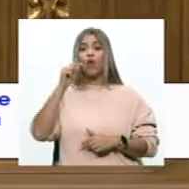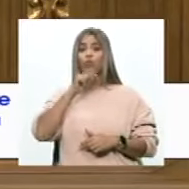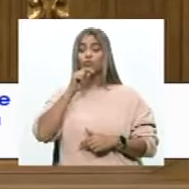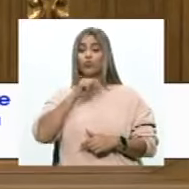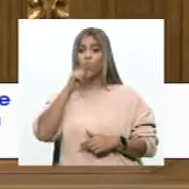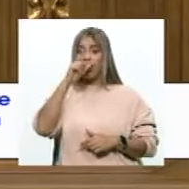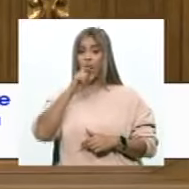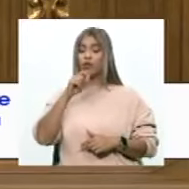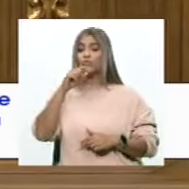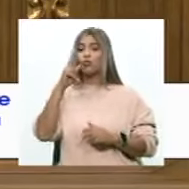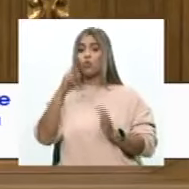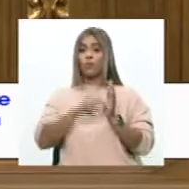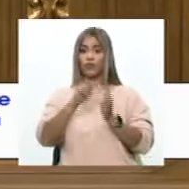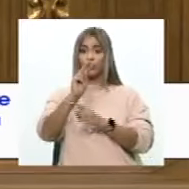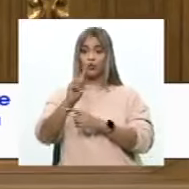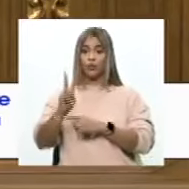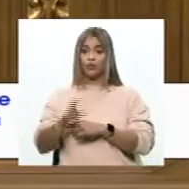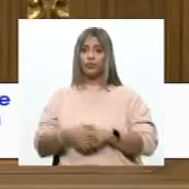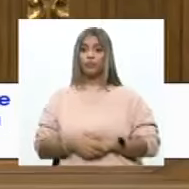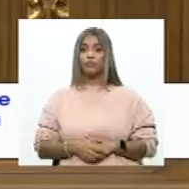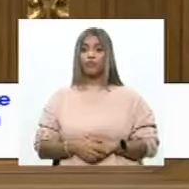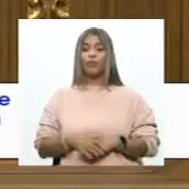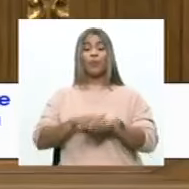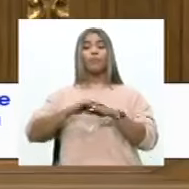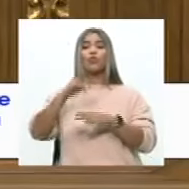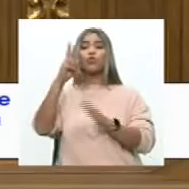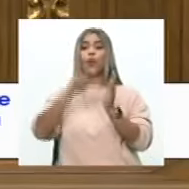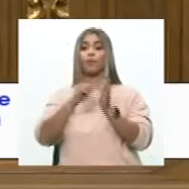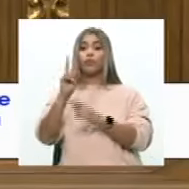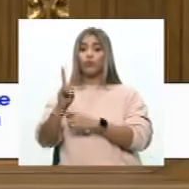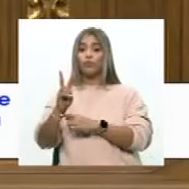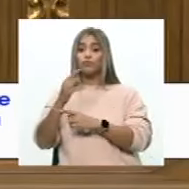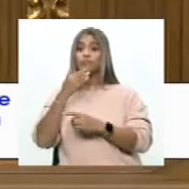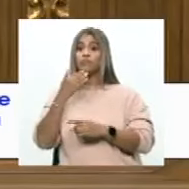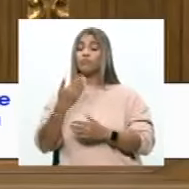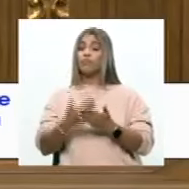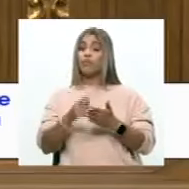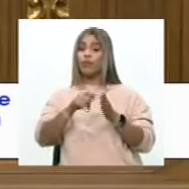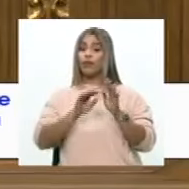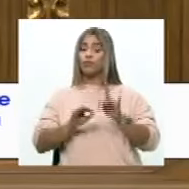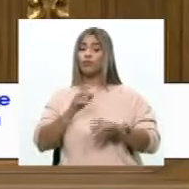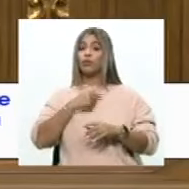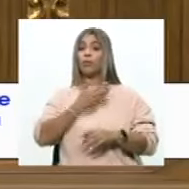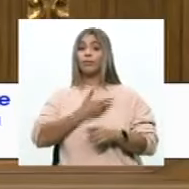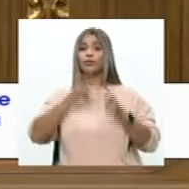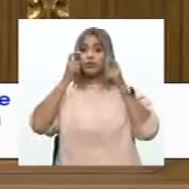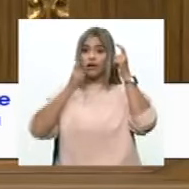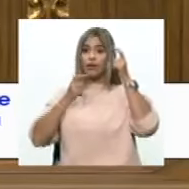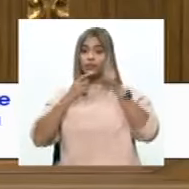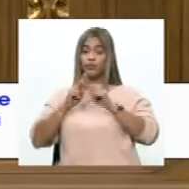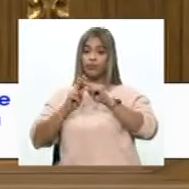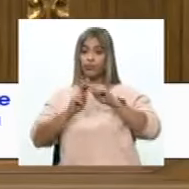octubre del 2002, expedido por el comandante presidente Hugo Chávez Frías, derogando de esta forma